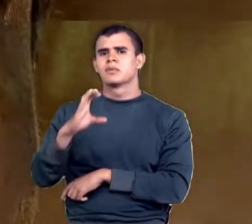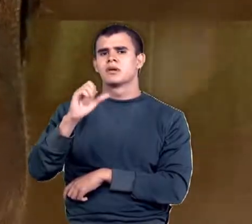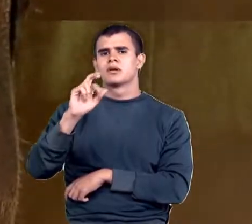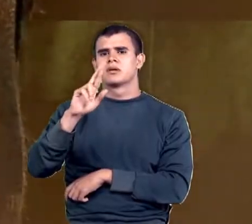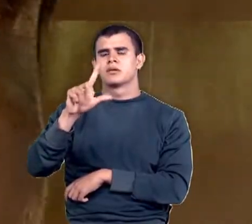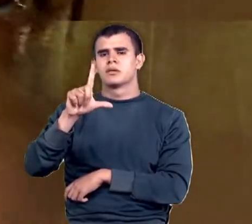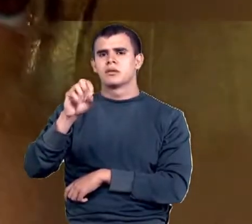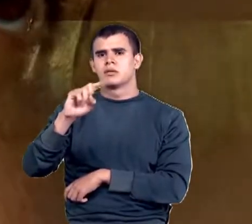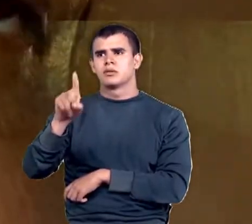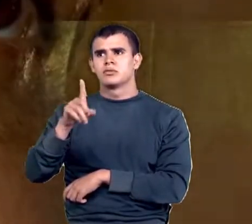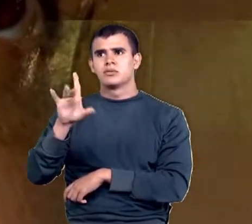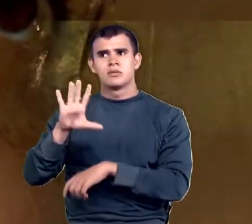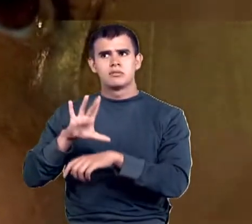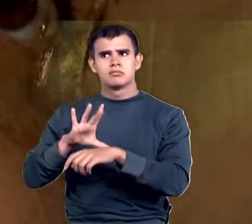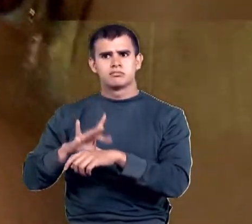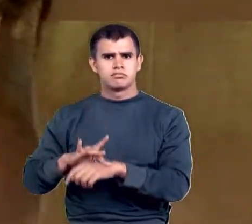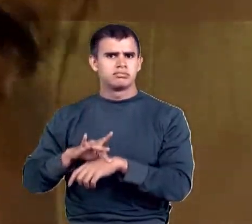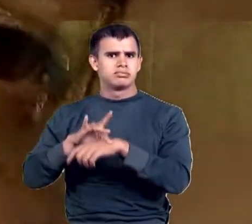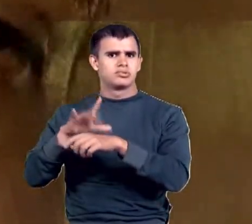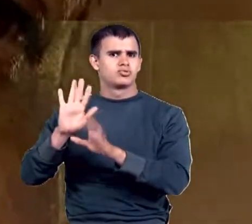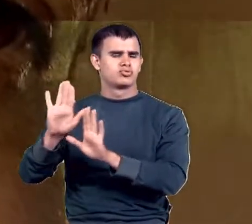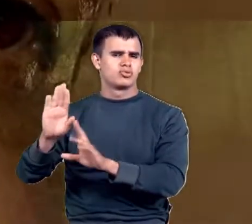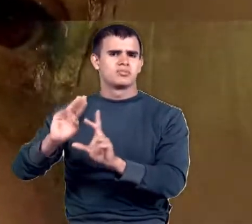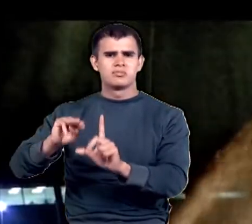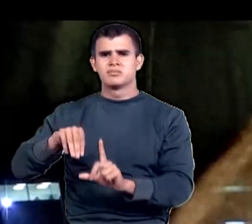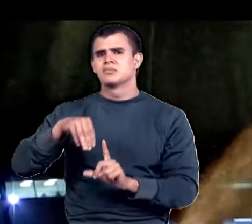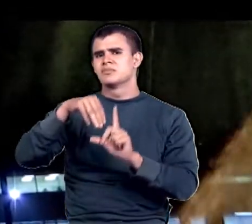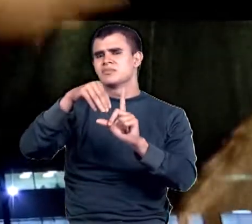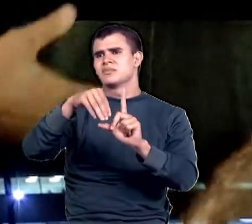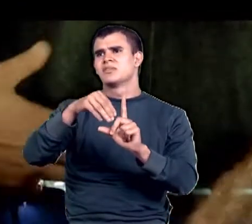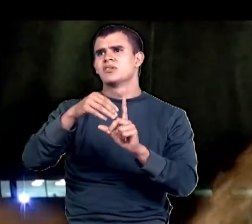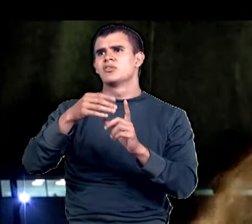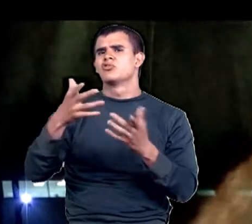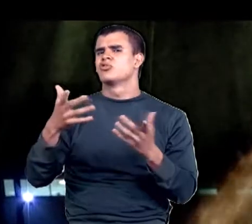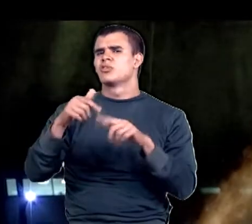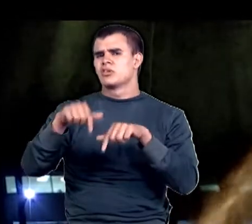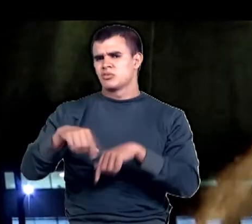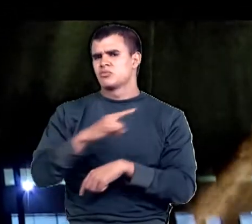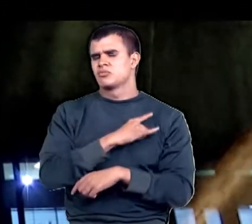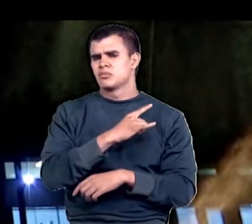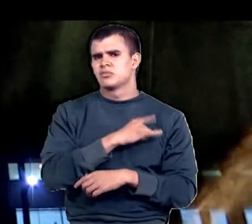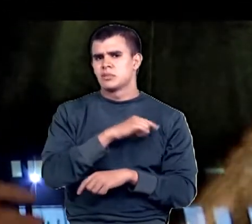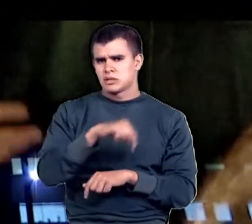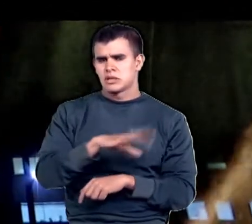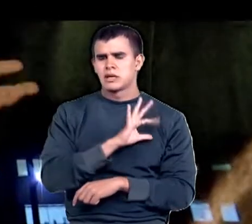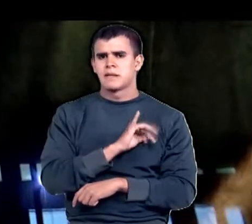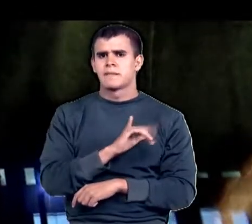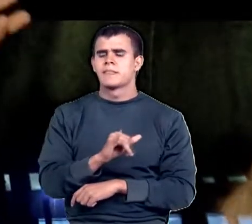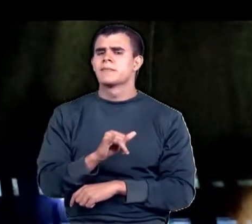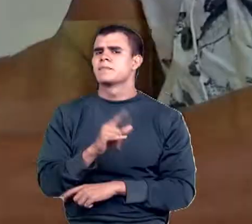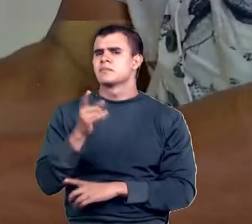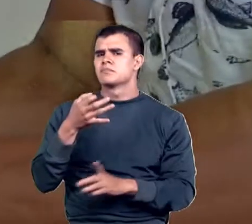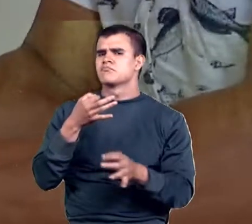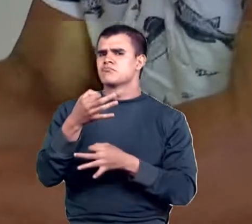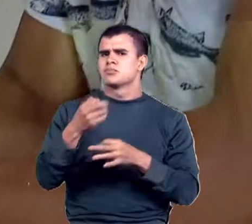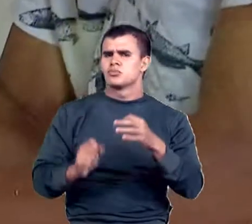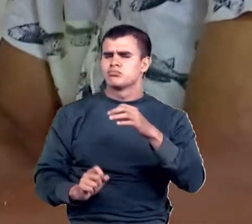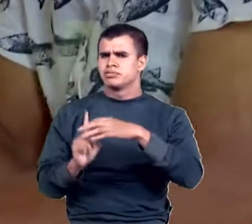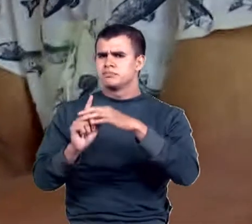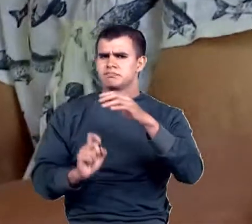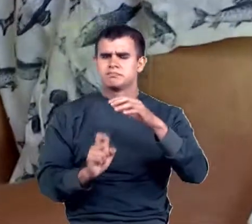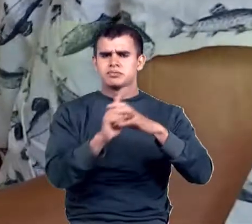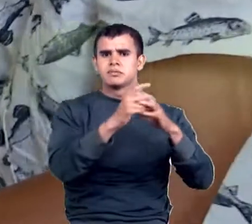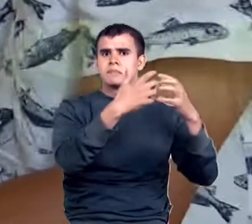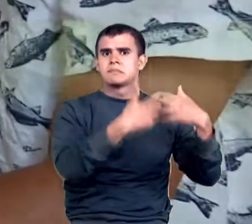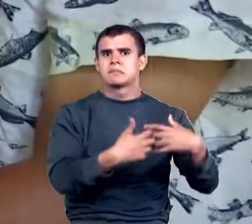comerciales, Carlos Eduardo Guevara, director de Maestría en Educación Ambiental y Desarrollo Sostenible de una universidad en Cali, hablará de las